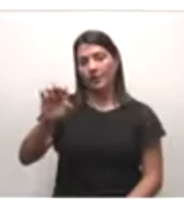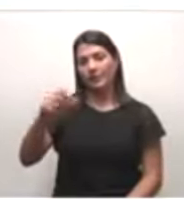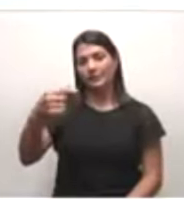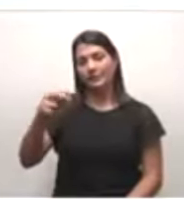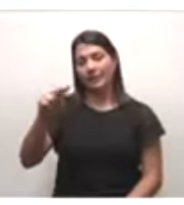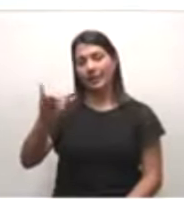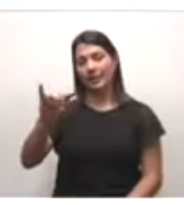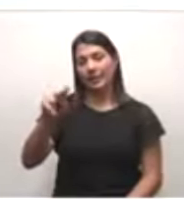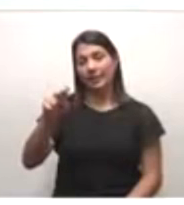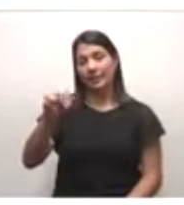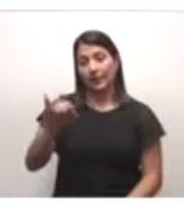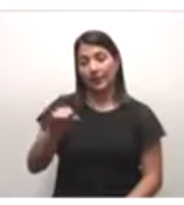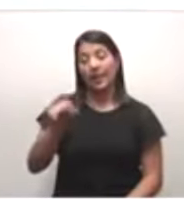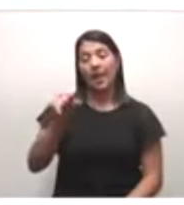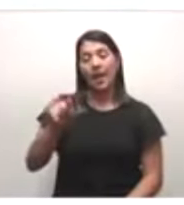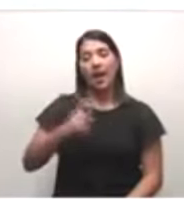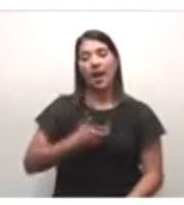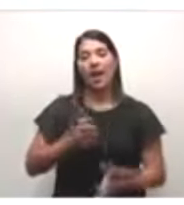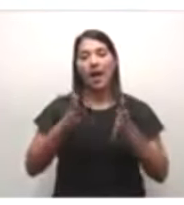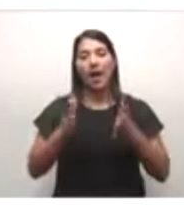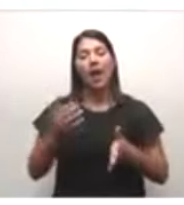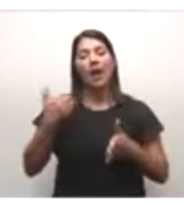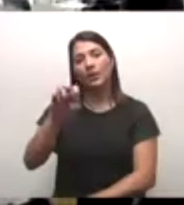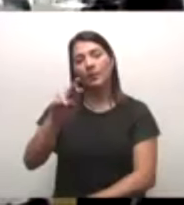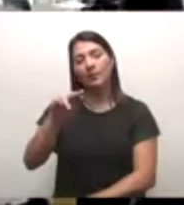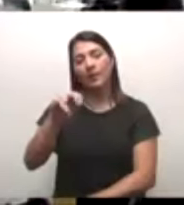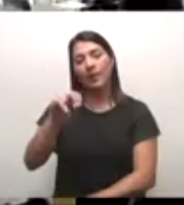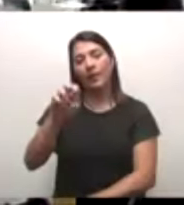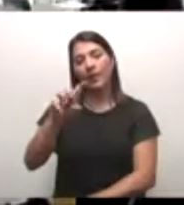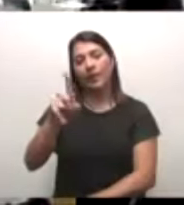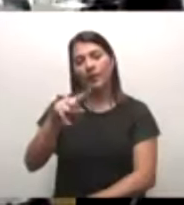Y el nuevo cantón de Puerto Jiménez, Enrique Segnini.